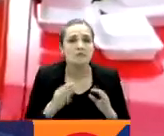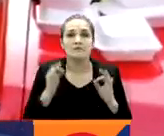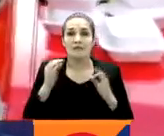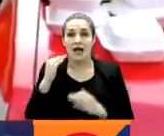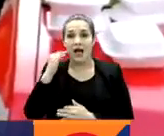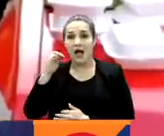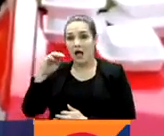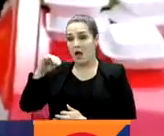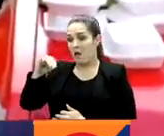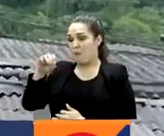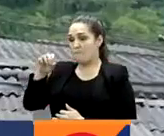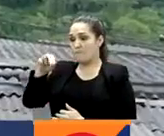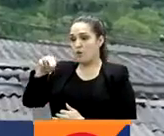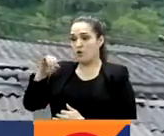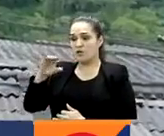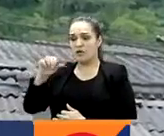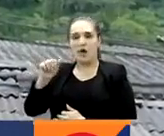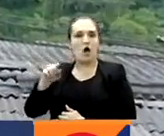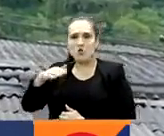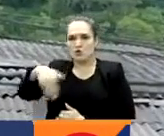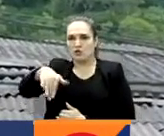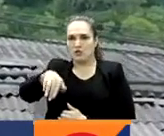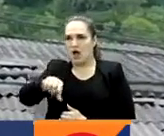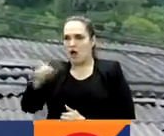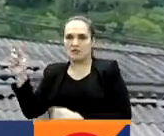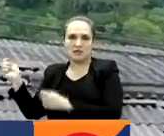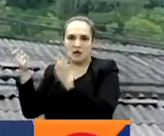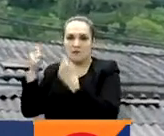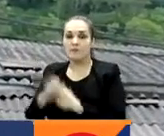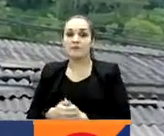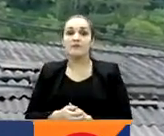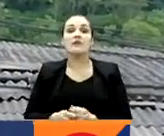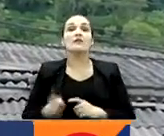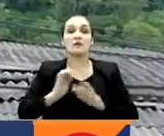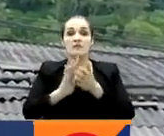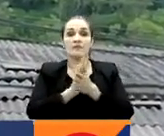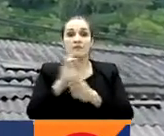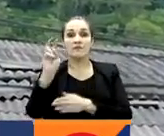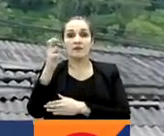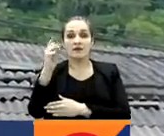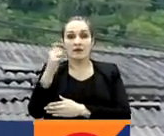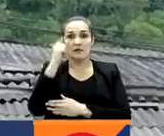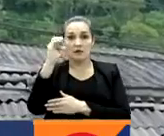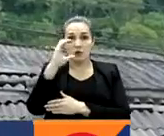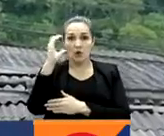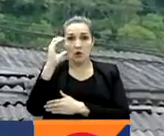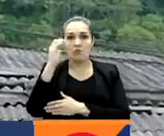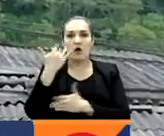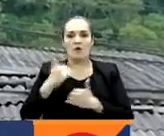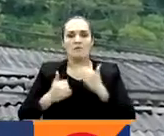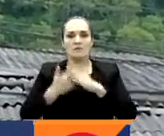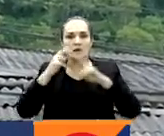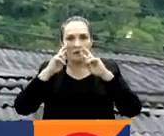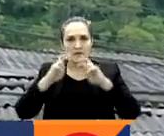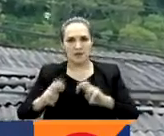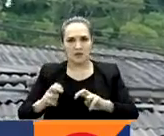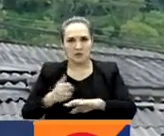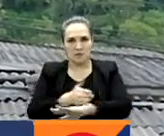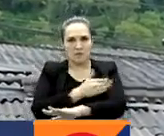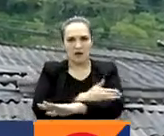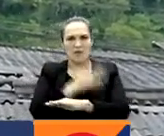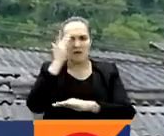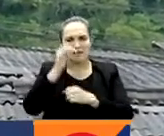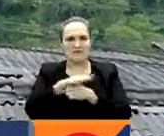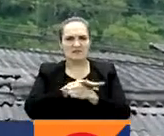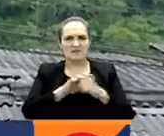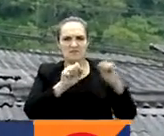Mónica había salido. De manera extraoficial también se conoció que la Fiscalía General de la Nación abrirá una investigación preliminar frente a estos